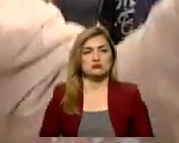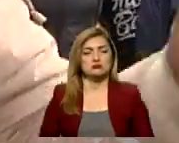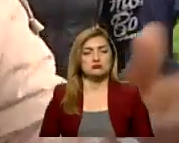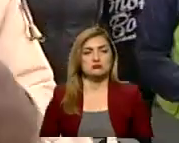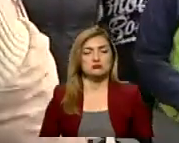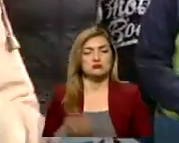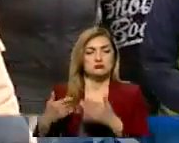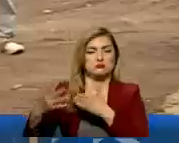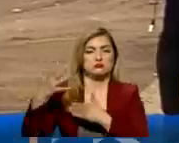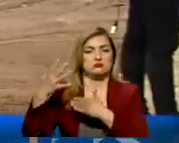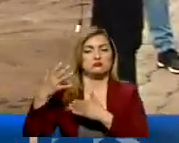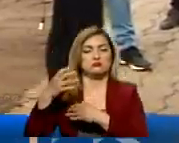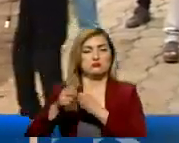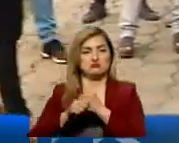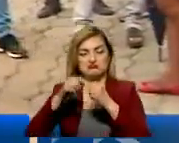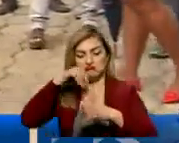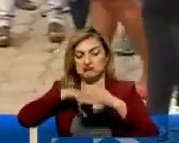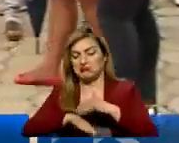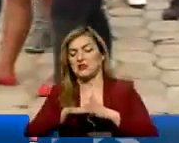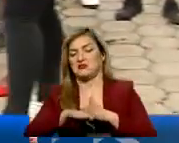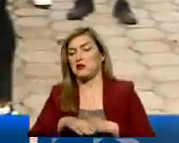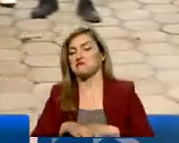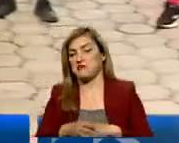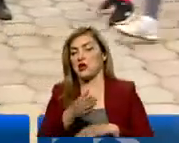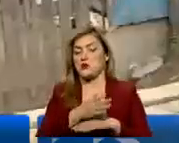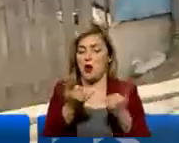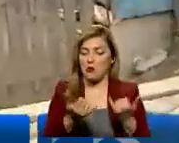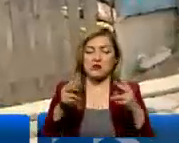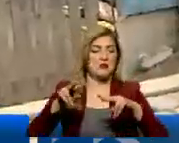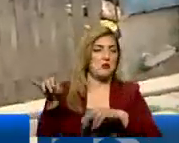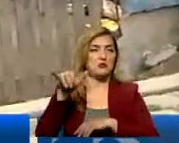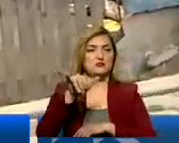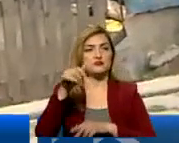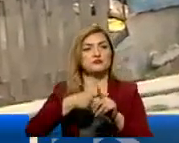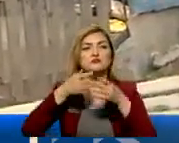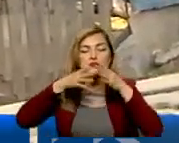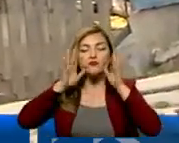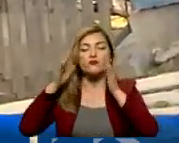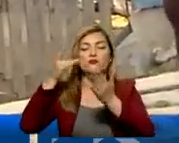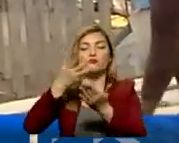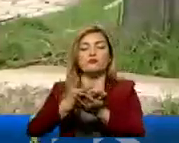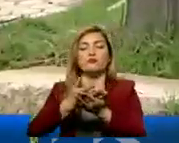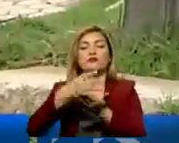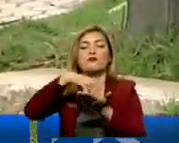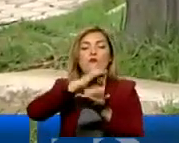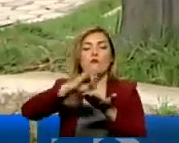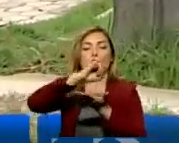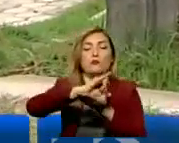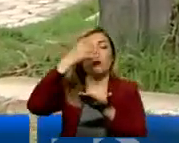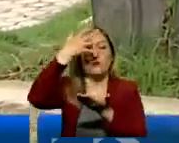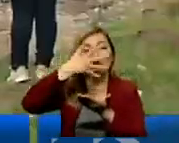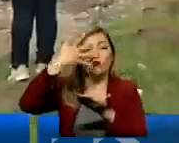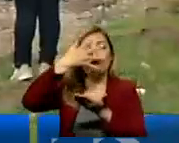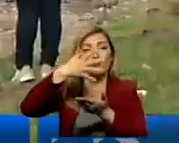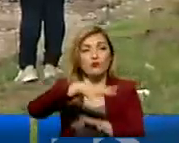hace años atrás como ahora. Argumentan que en diciembre del año pasado llegaron desde las provincias de Imbabura y Esmeraldas